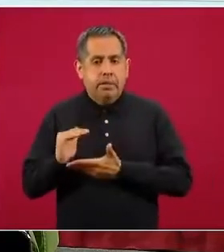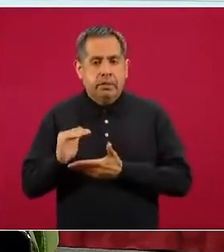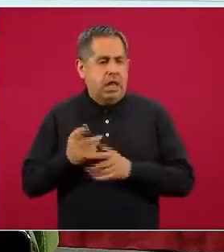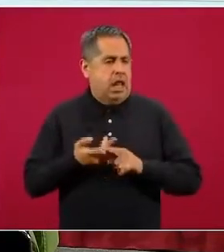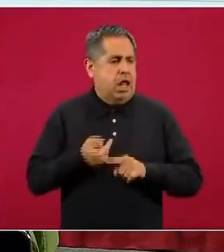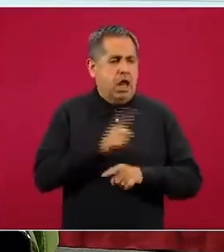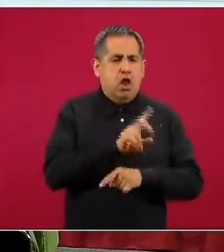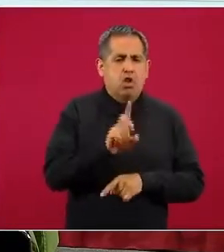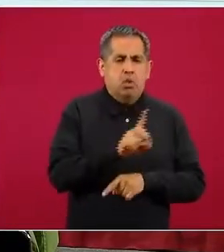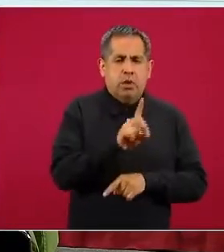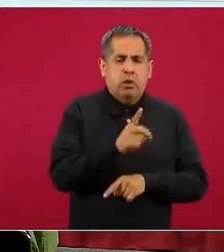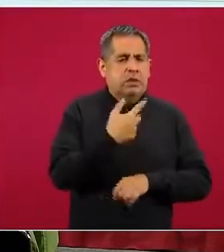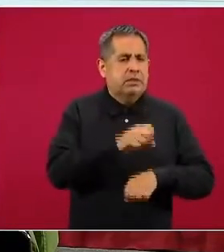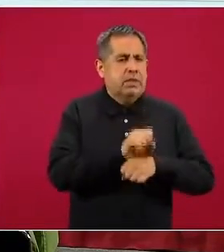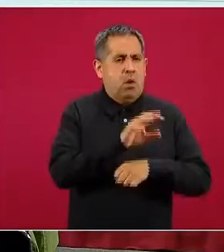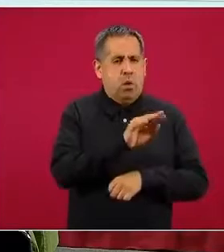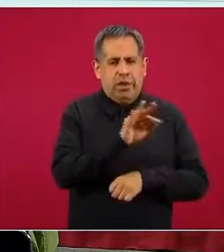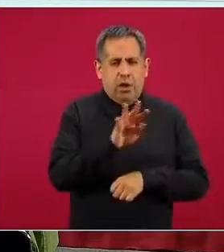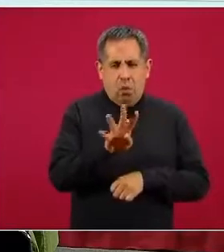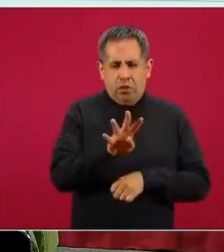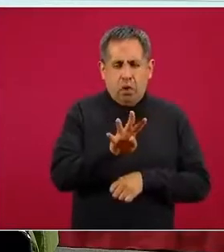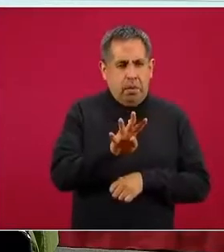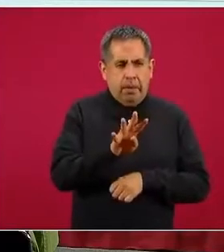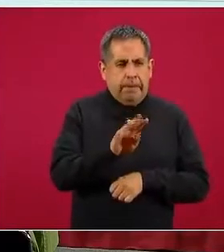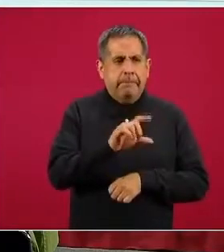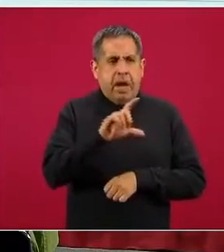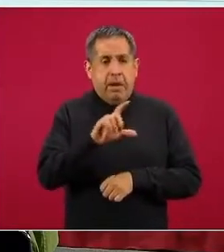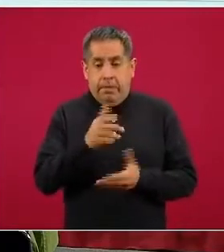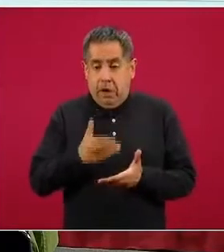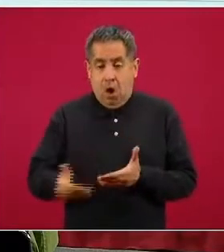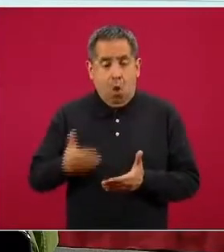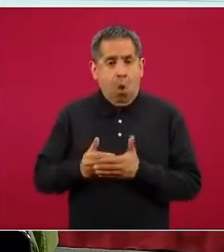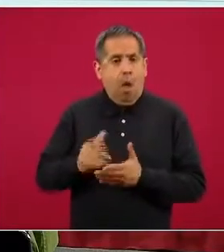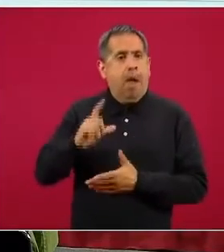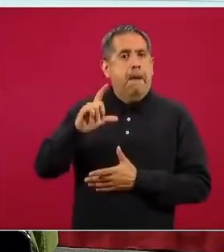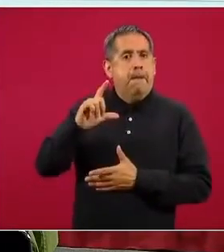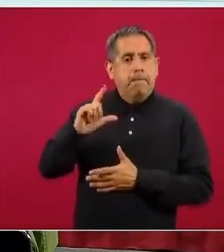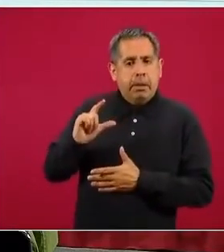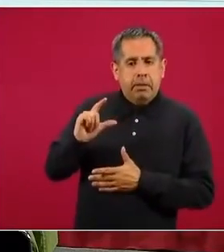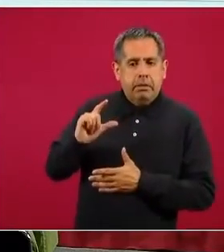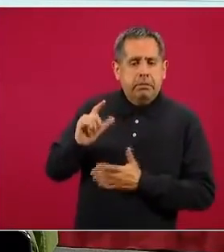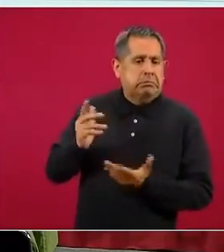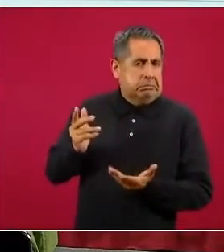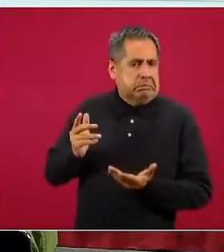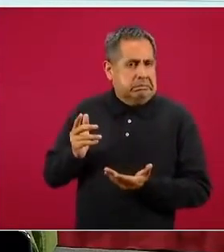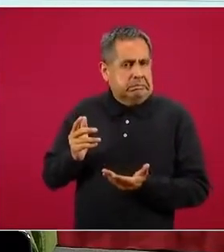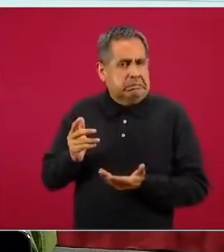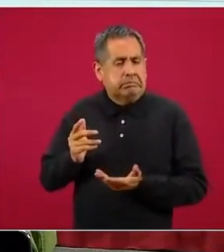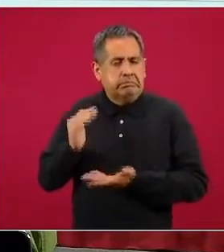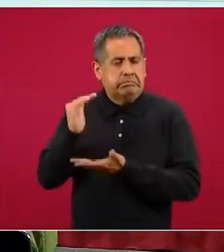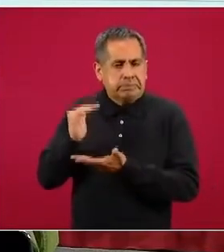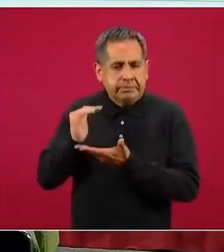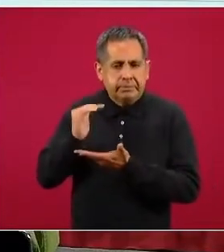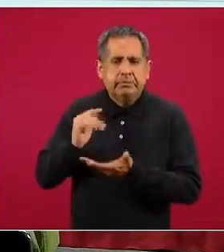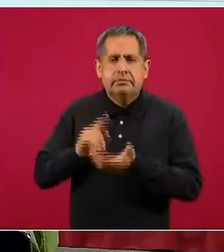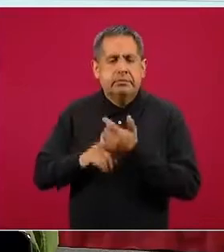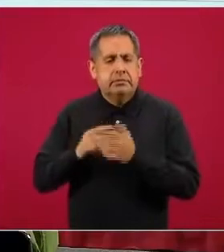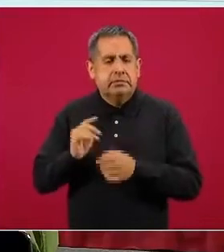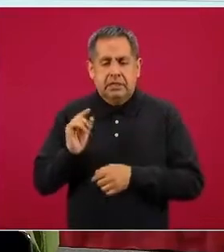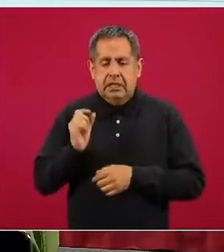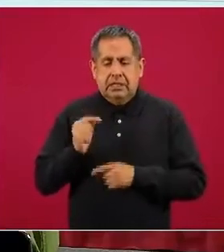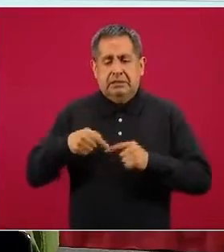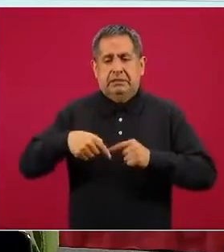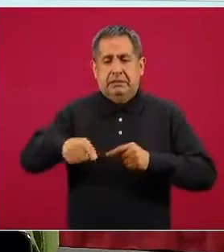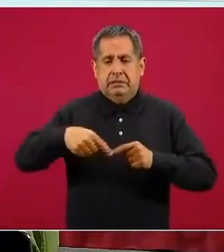semana 44, pero aún así se mantiene, digamos, esta tendencia descendente. Tenemos todavía algunos días en la